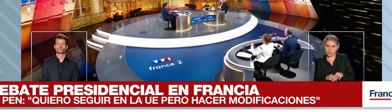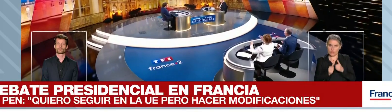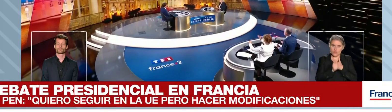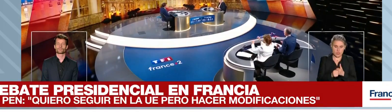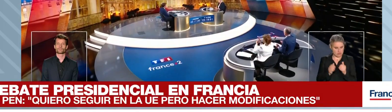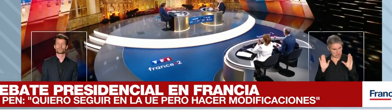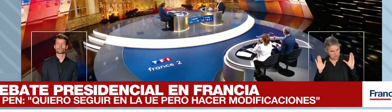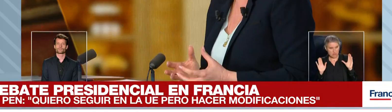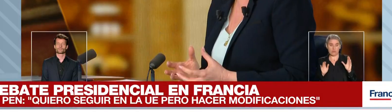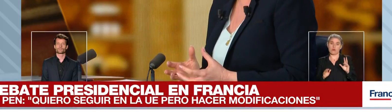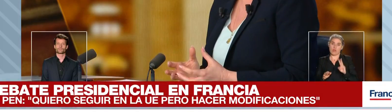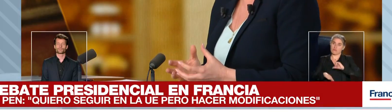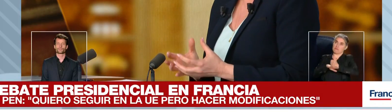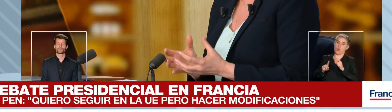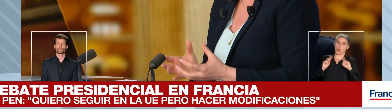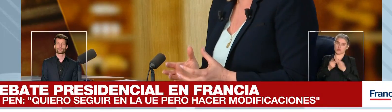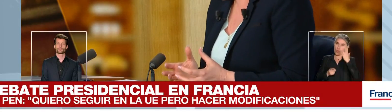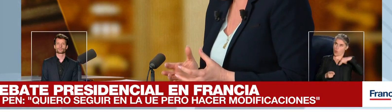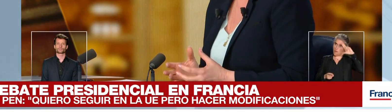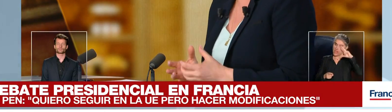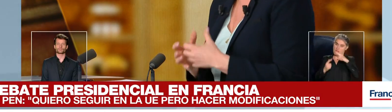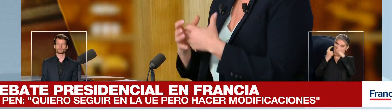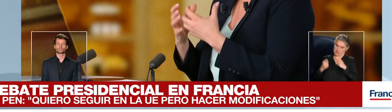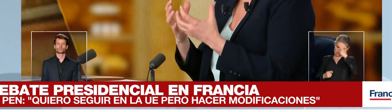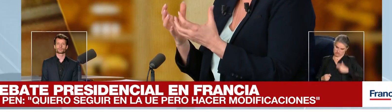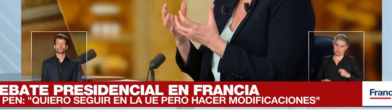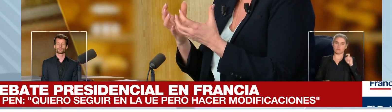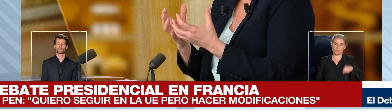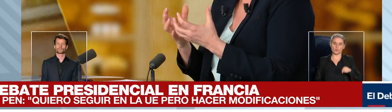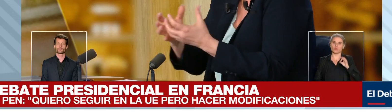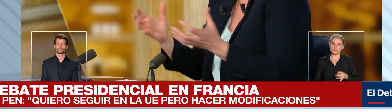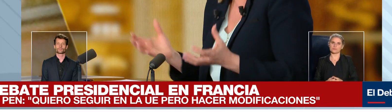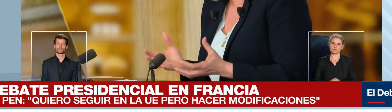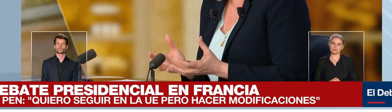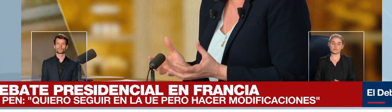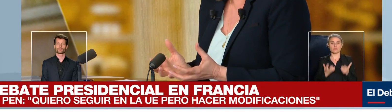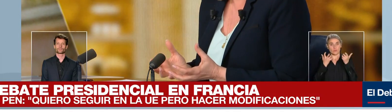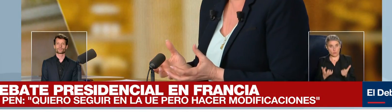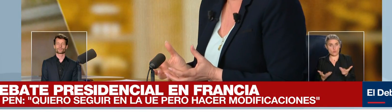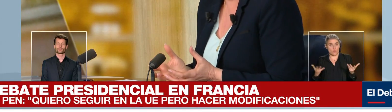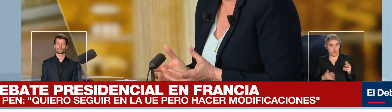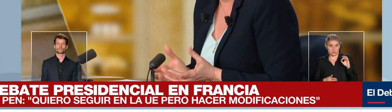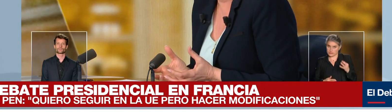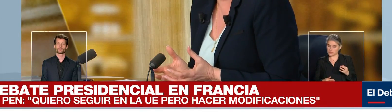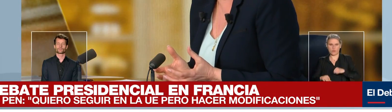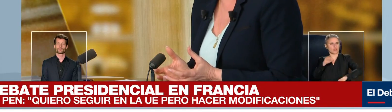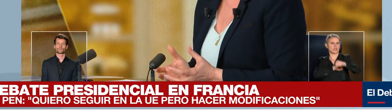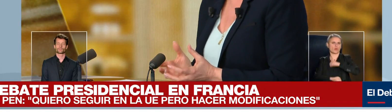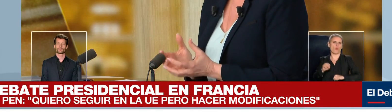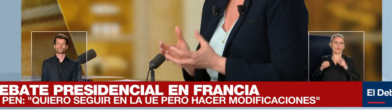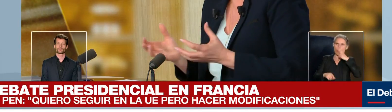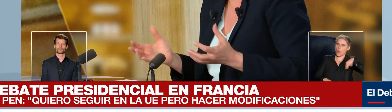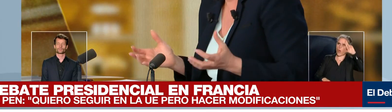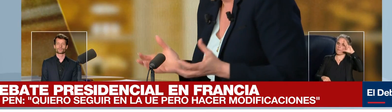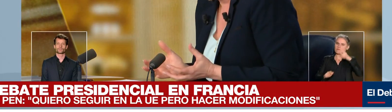los franceses. Y yo considero que la Comisión Europea debe respetarlos. Lo que yo quiero es que esta